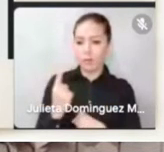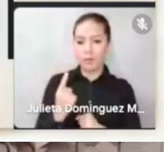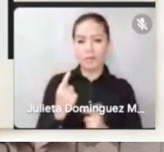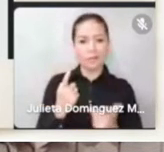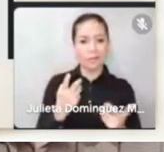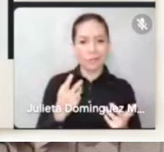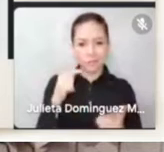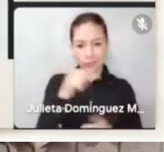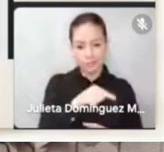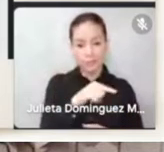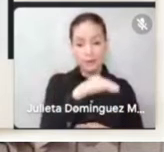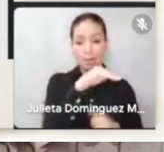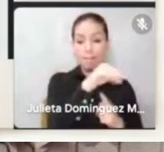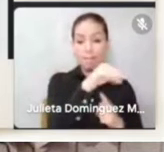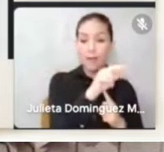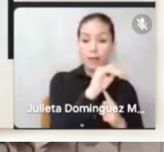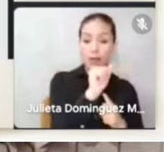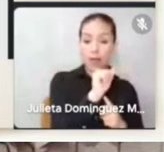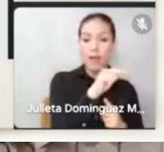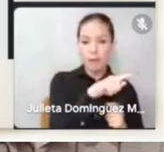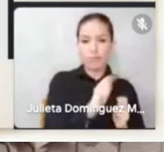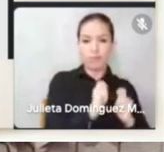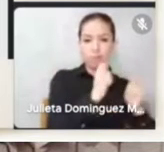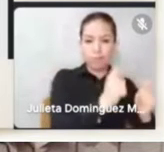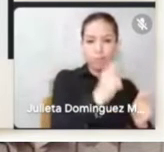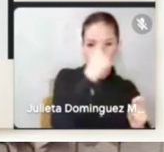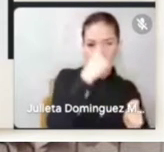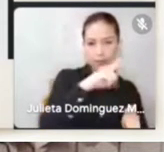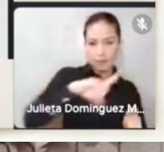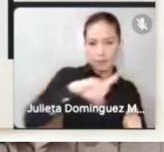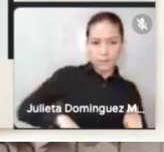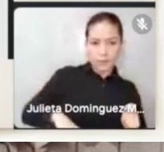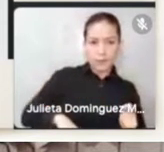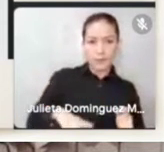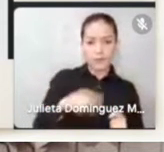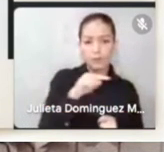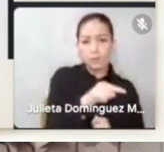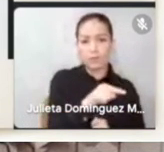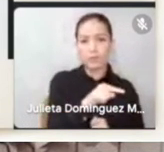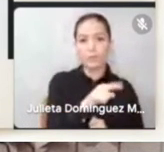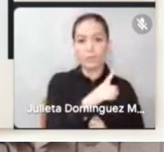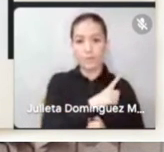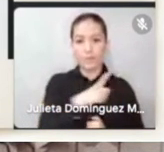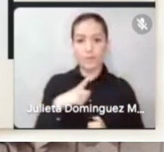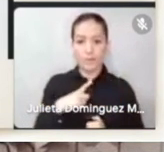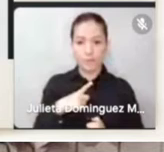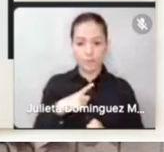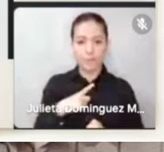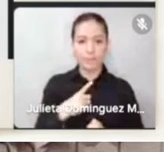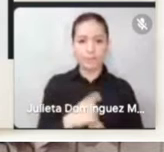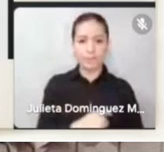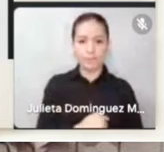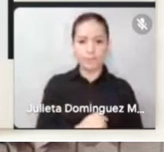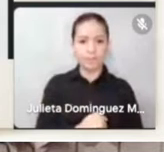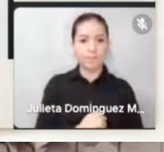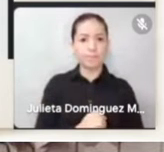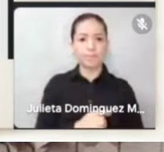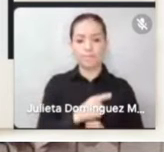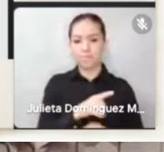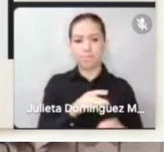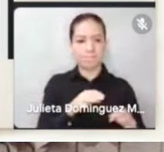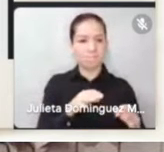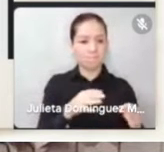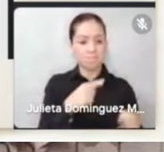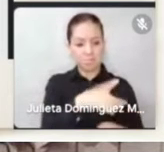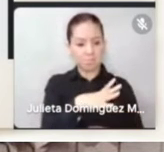el cargo público para el cual resultó electa María Eugenia Campos Galván debe permanecer incólume frente al hecho de estar